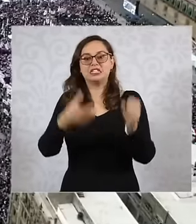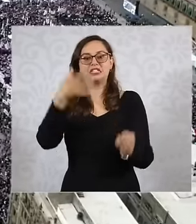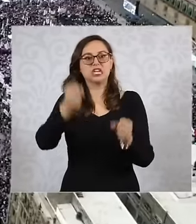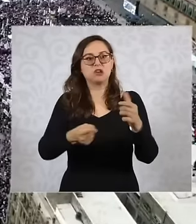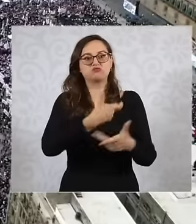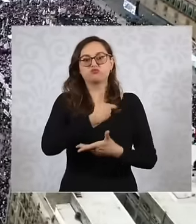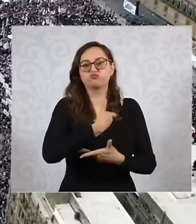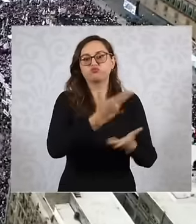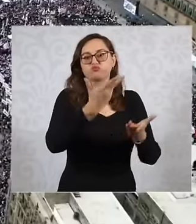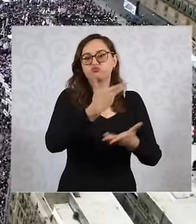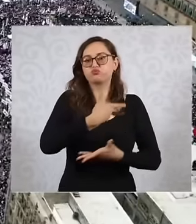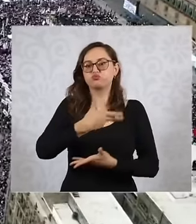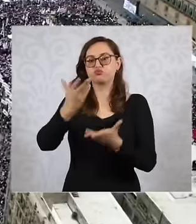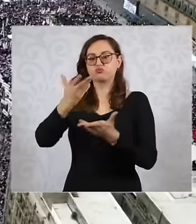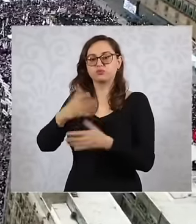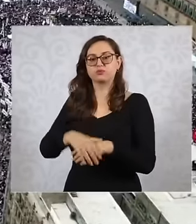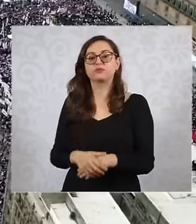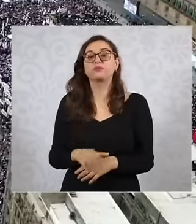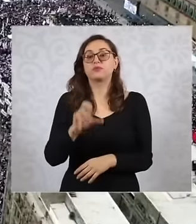67.